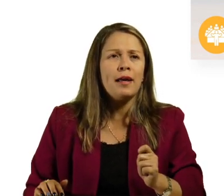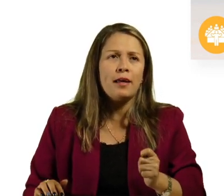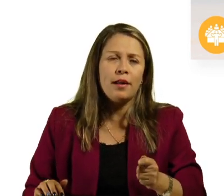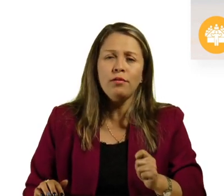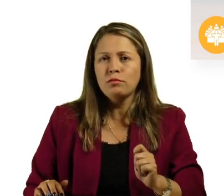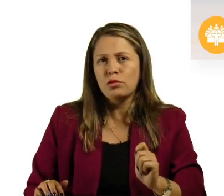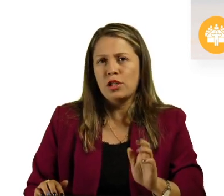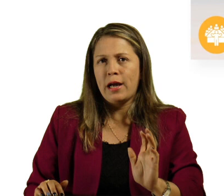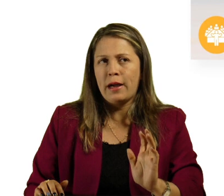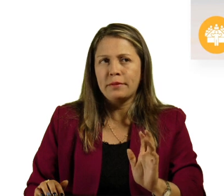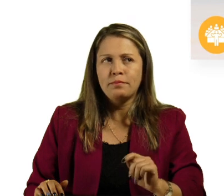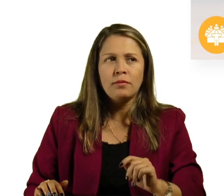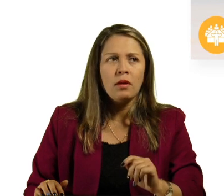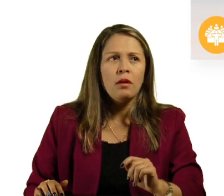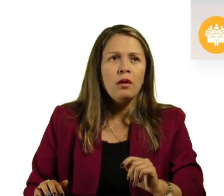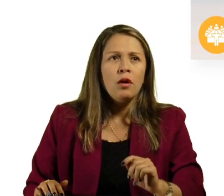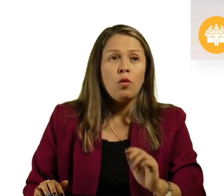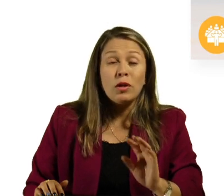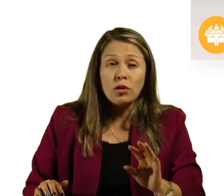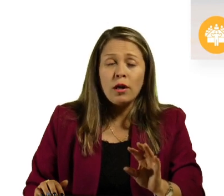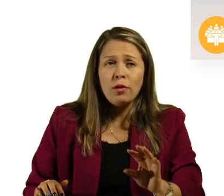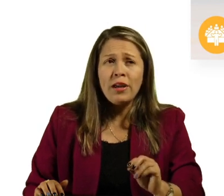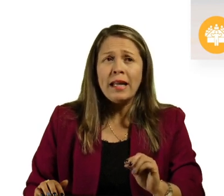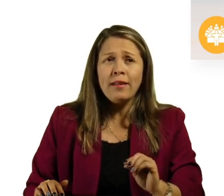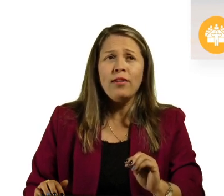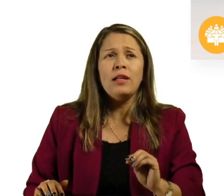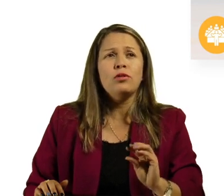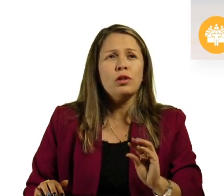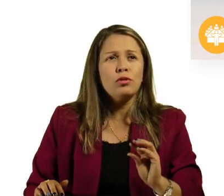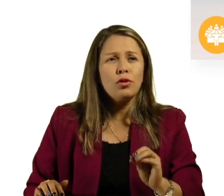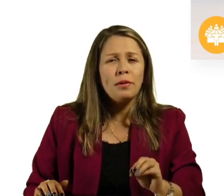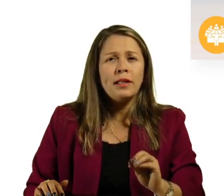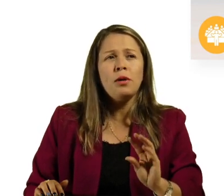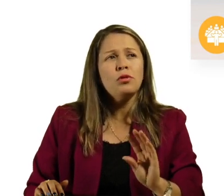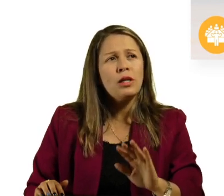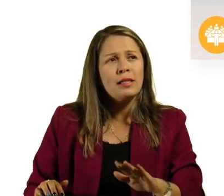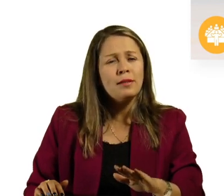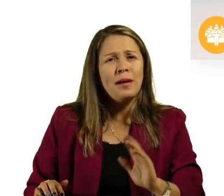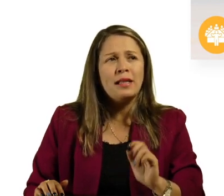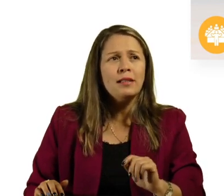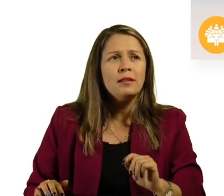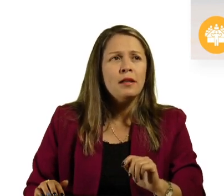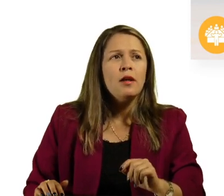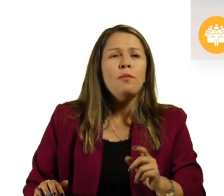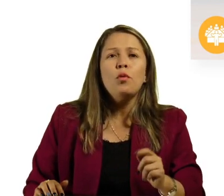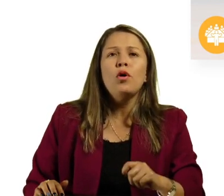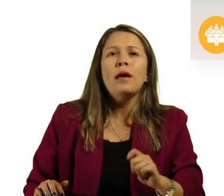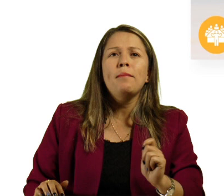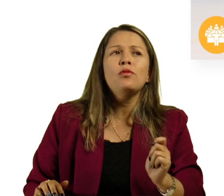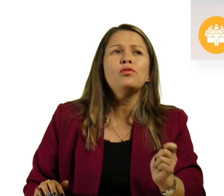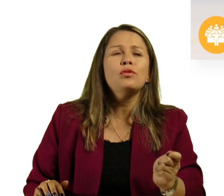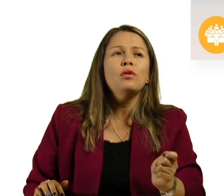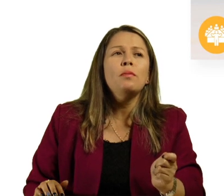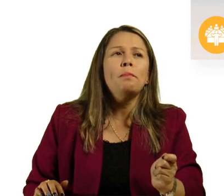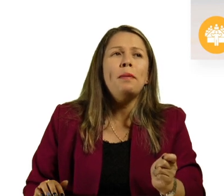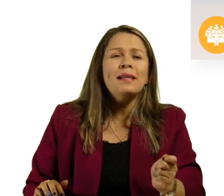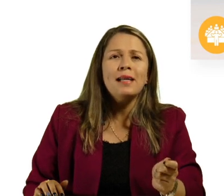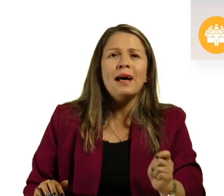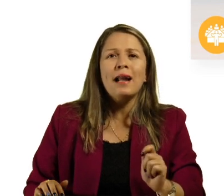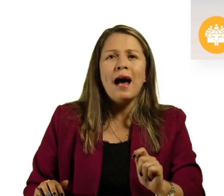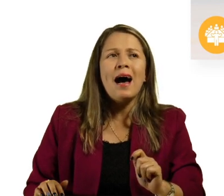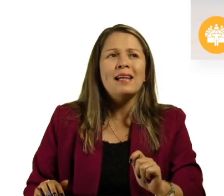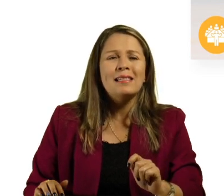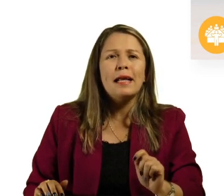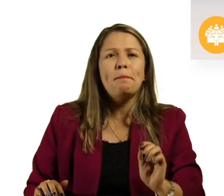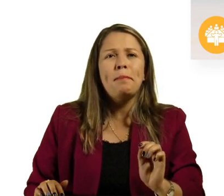porcentaje al que quiero llegar. Cuando tengo bien definidos esos objetivos y esas metas, podemos